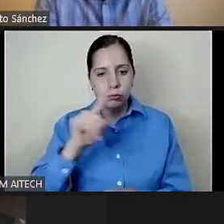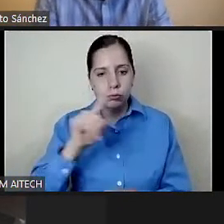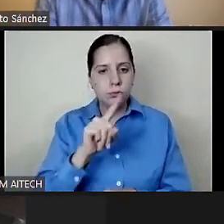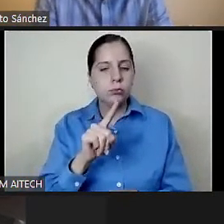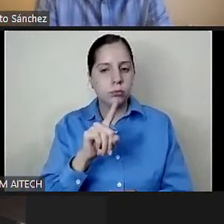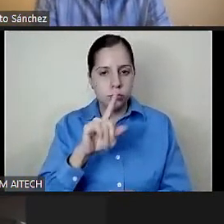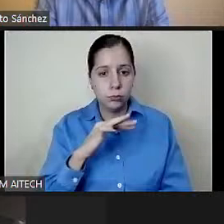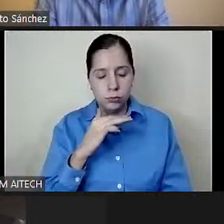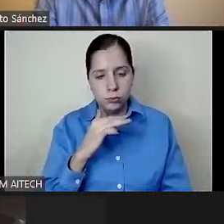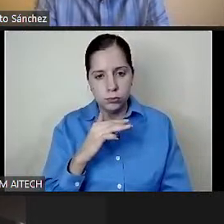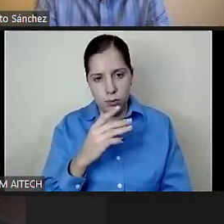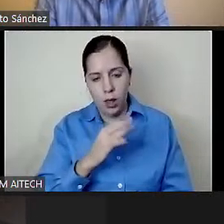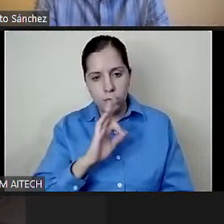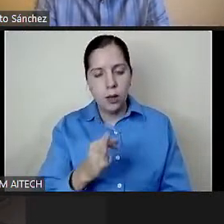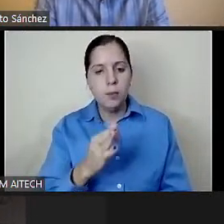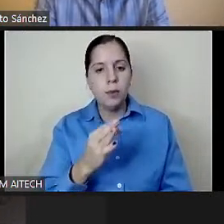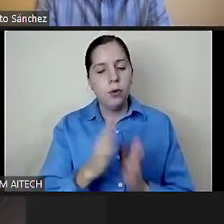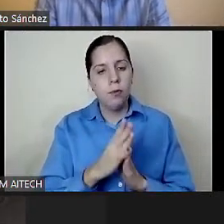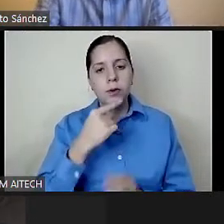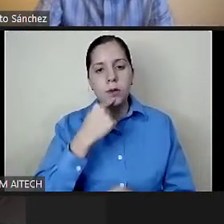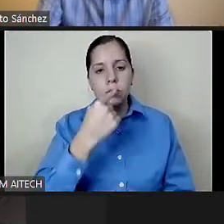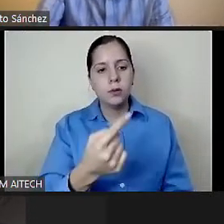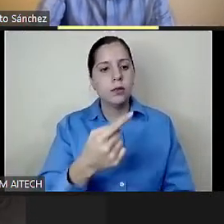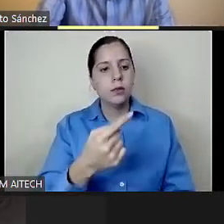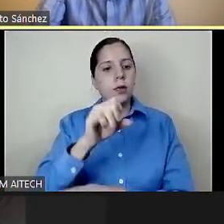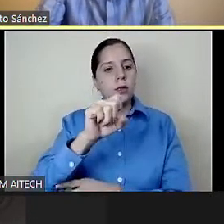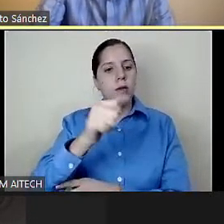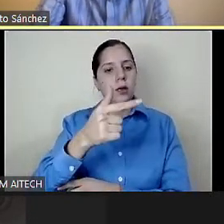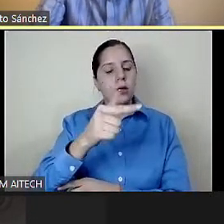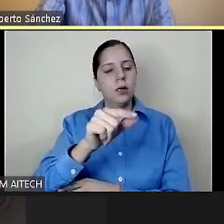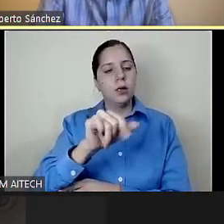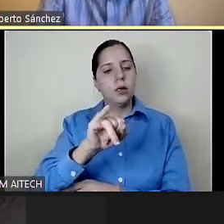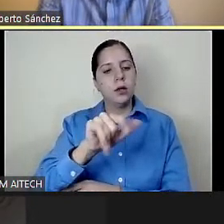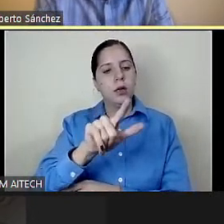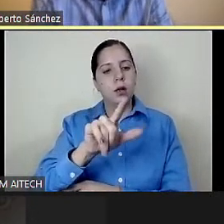de manifestarlo. Consejero Gilberto Sánchez Esparza. A